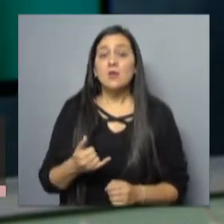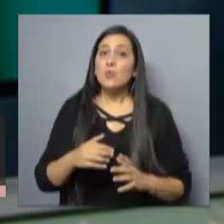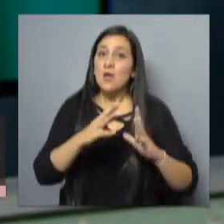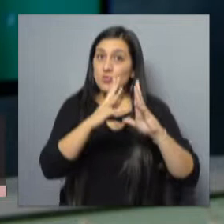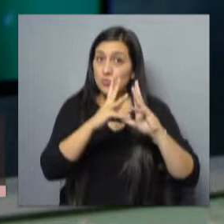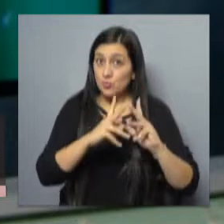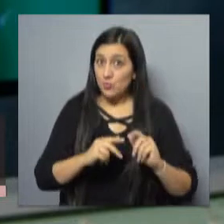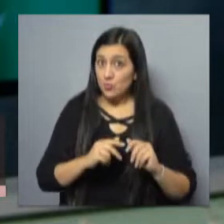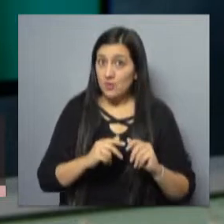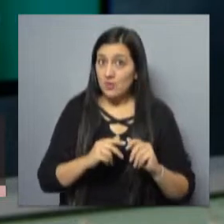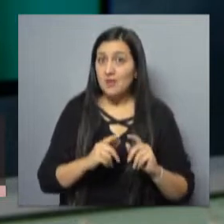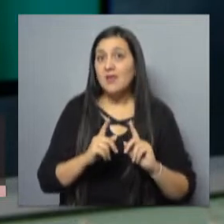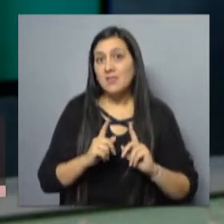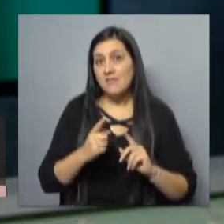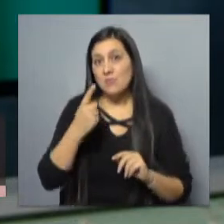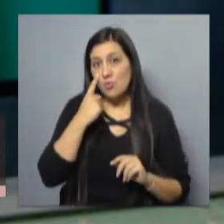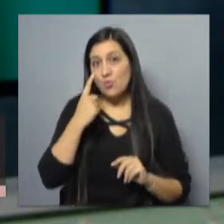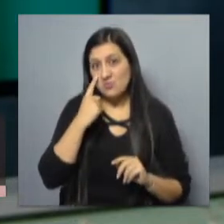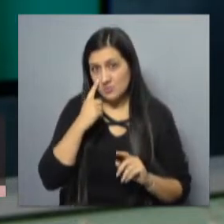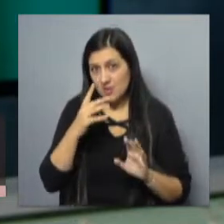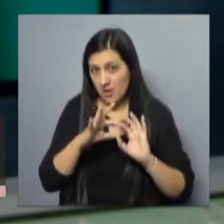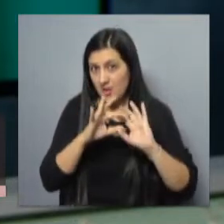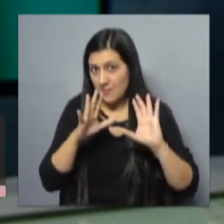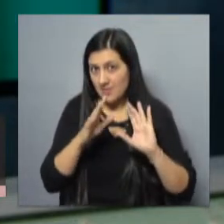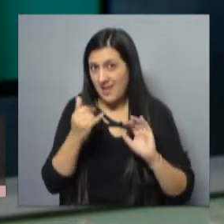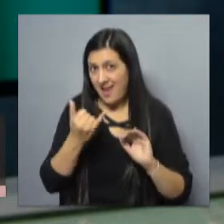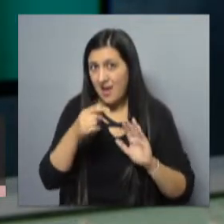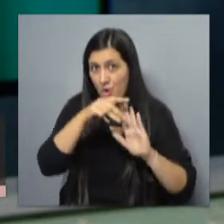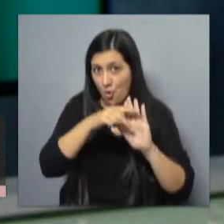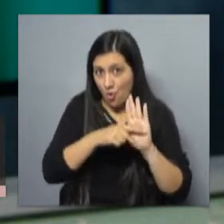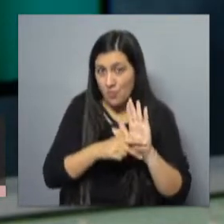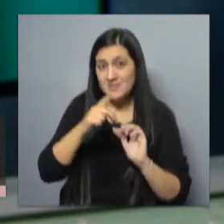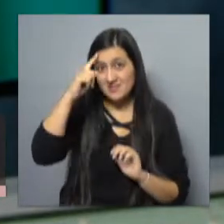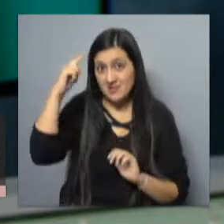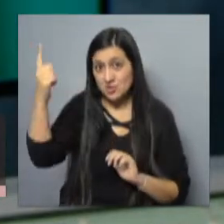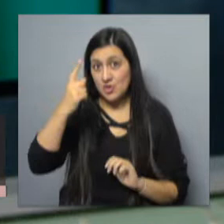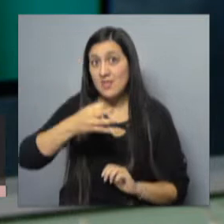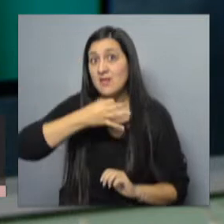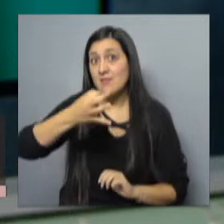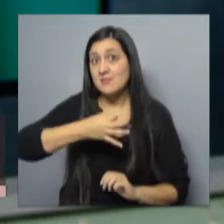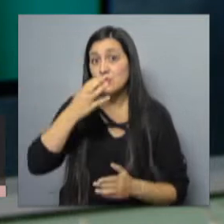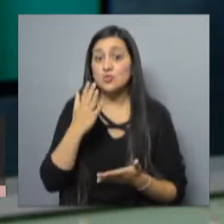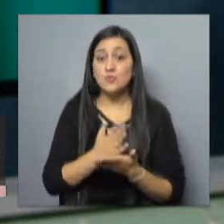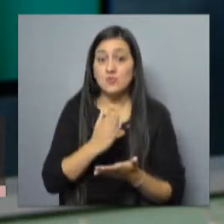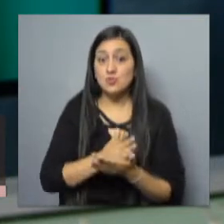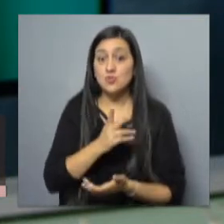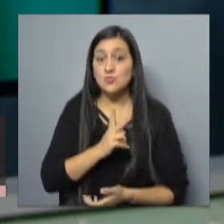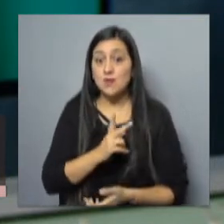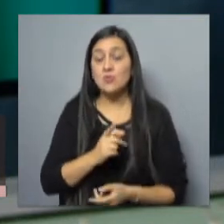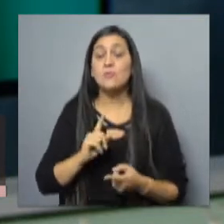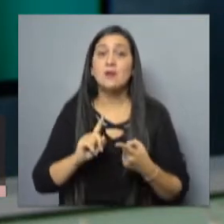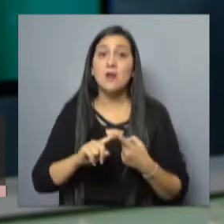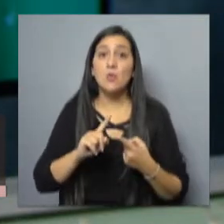me parece que debemos conocer muy claramente y que están las normas internacionales en la declaración universal de derechos humanos en el pacto